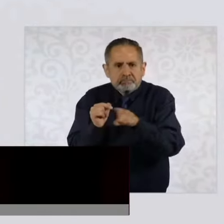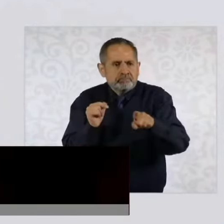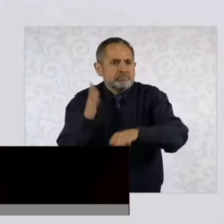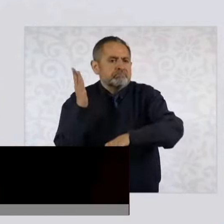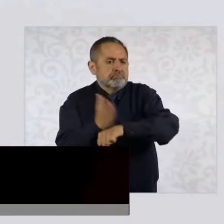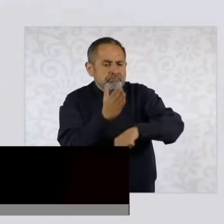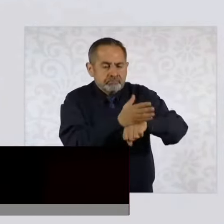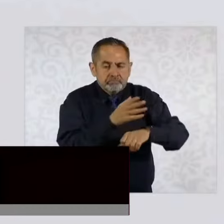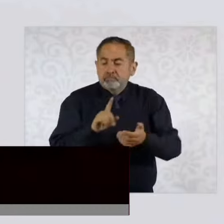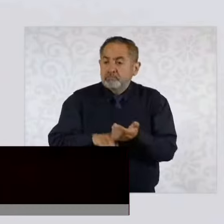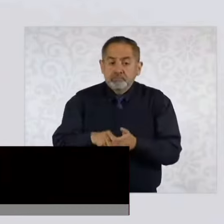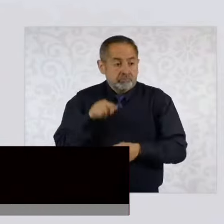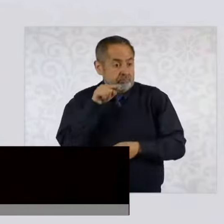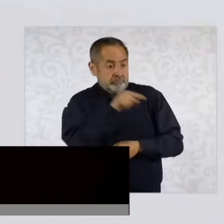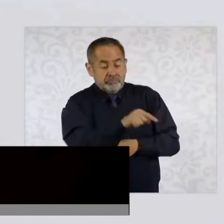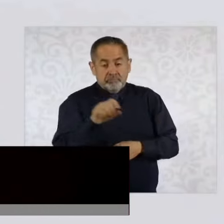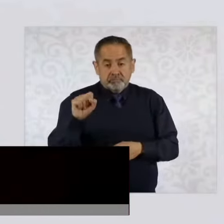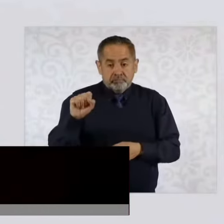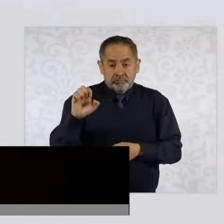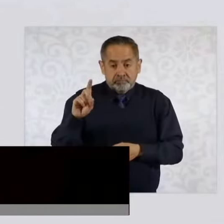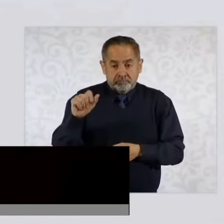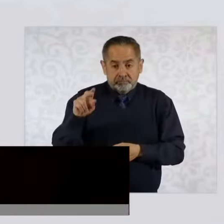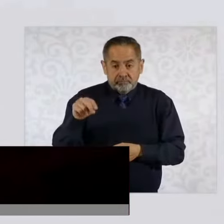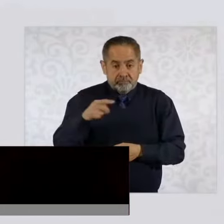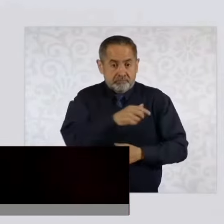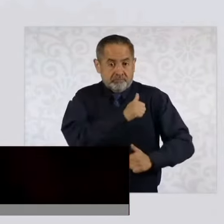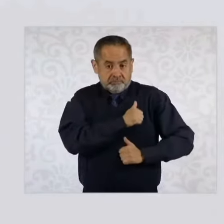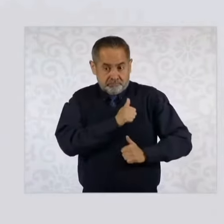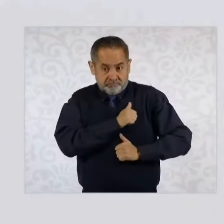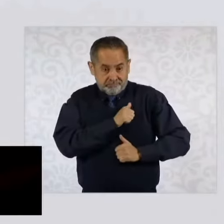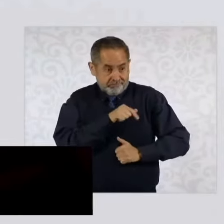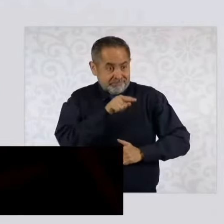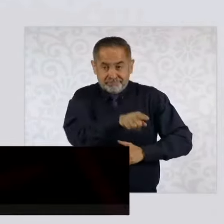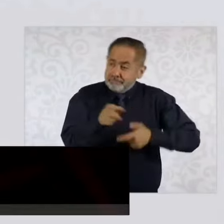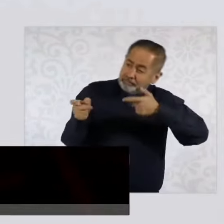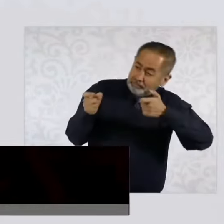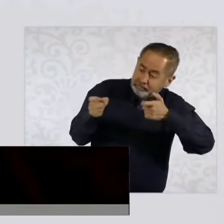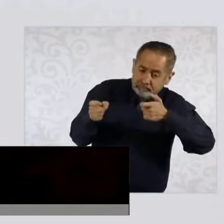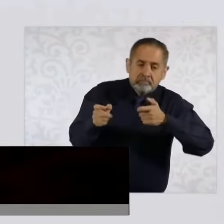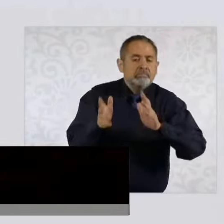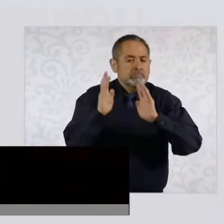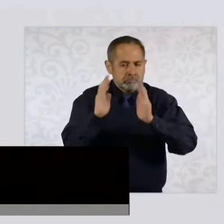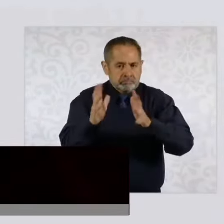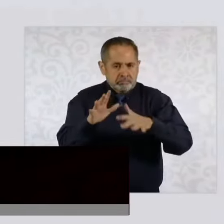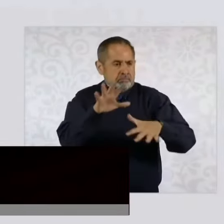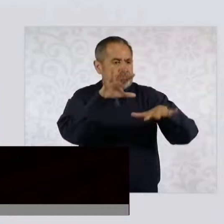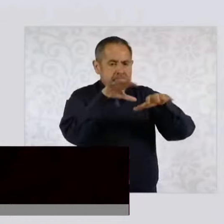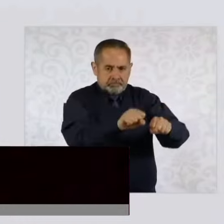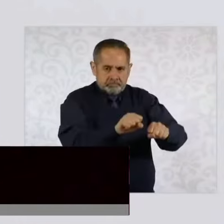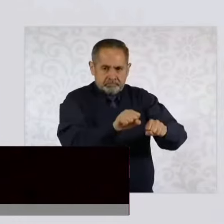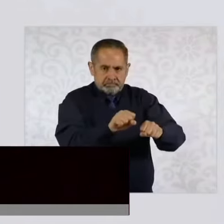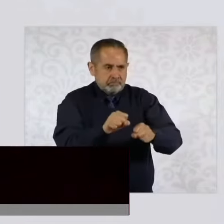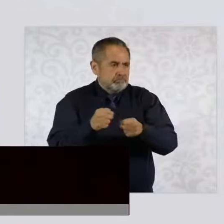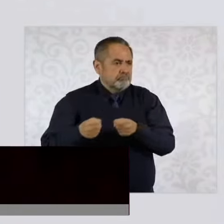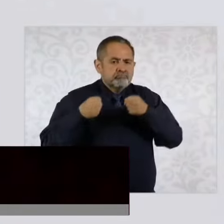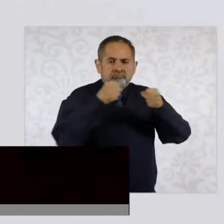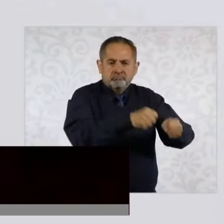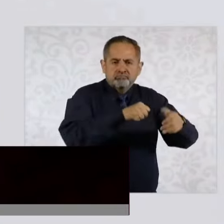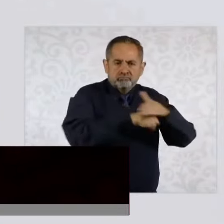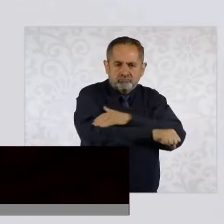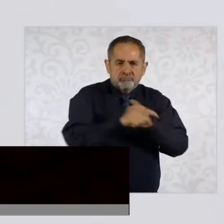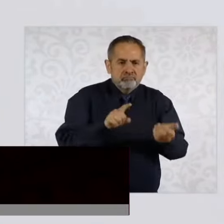Sí, desde luego la oposición, su sueño húmedo, quería que hubiera una ruptura y un pleito entre